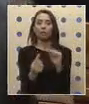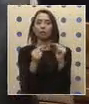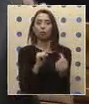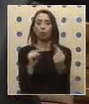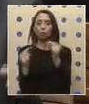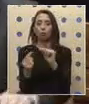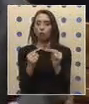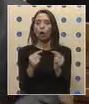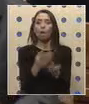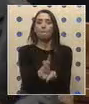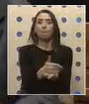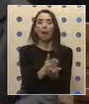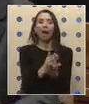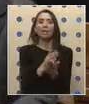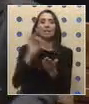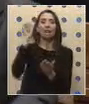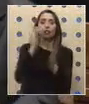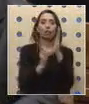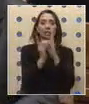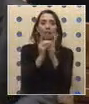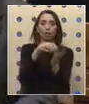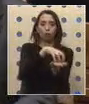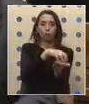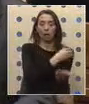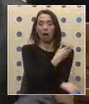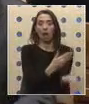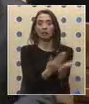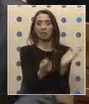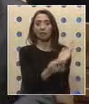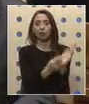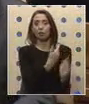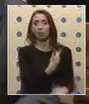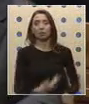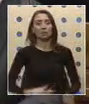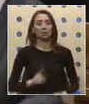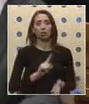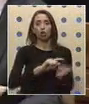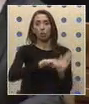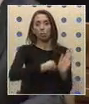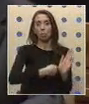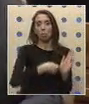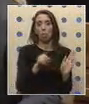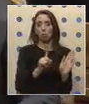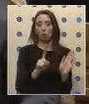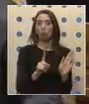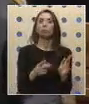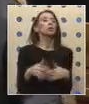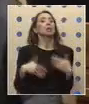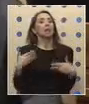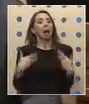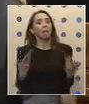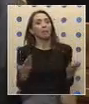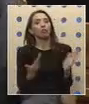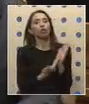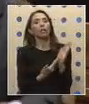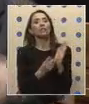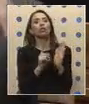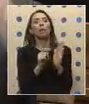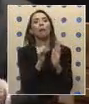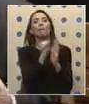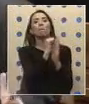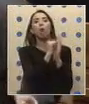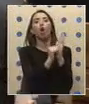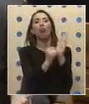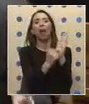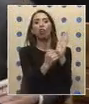bases de un Plan Nacional de Desarrollo Urbano. Lamento que hasta la fecha el presidente no lo haya promulgado. Y lamento que haya indicios que se entiende esto como un borrador y no